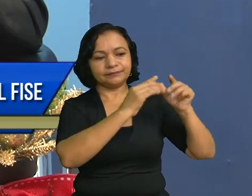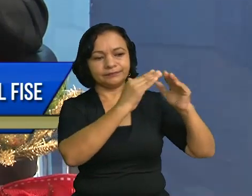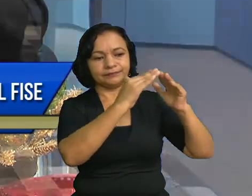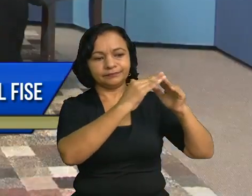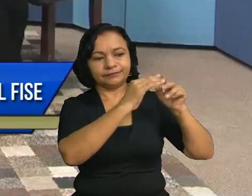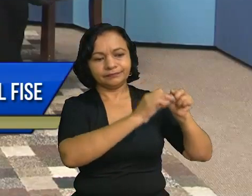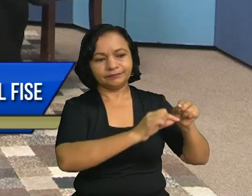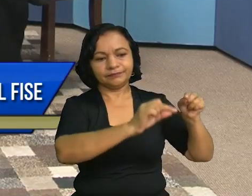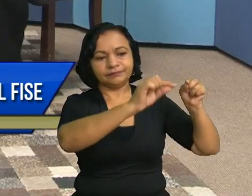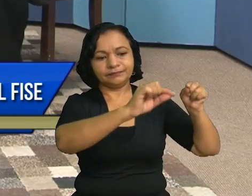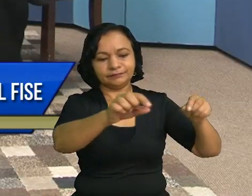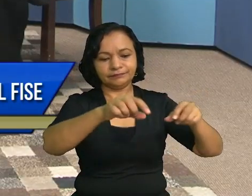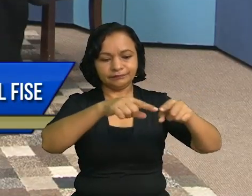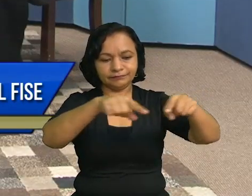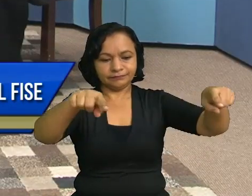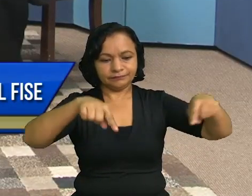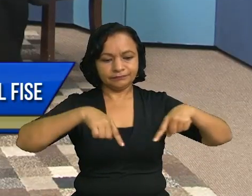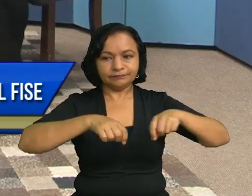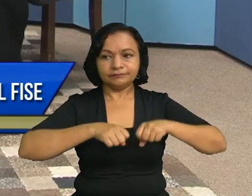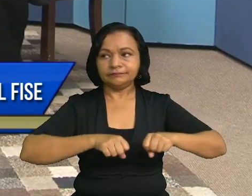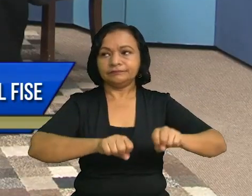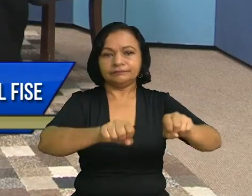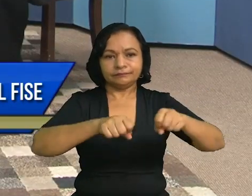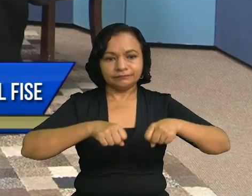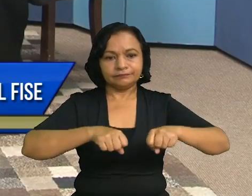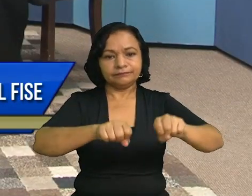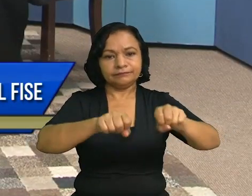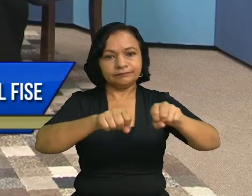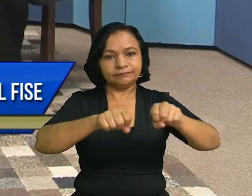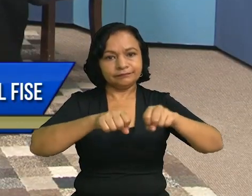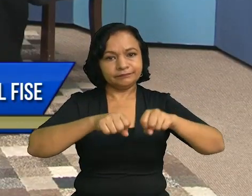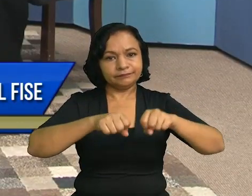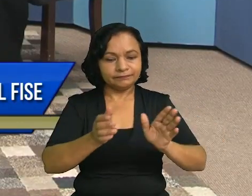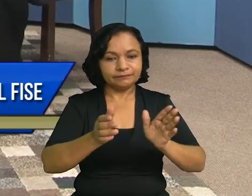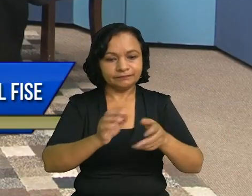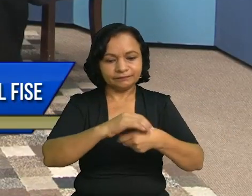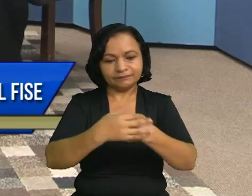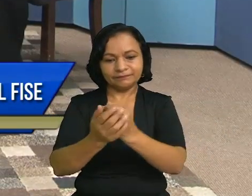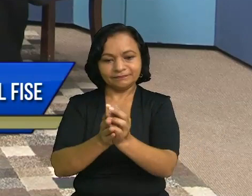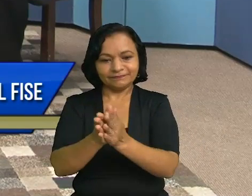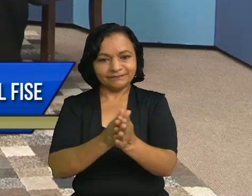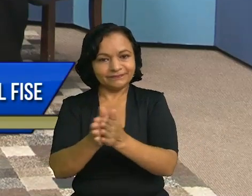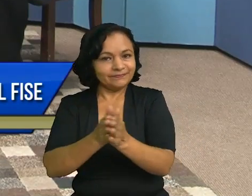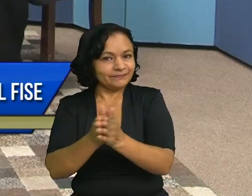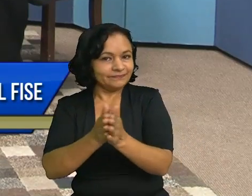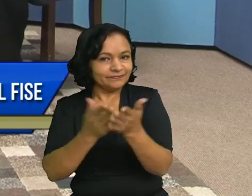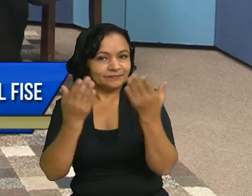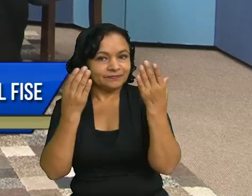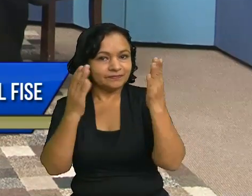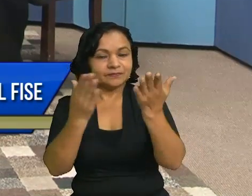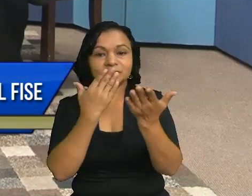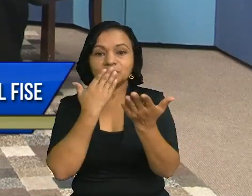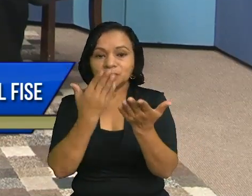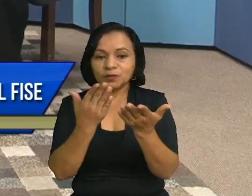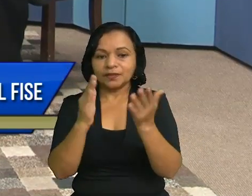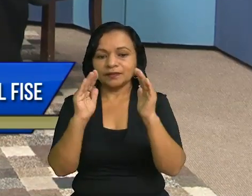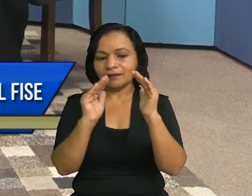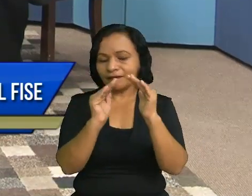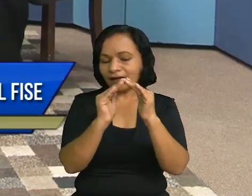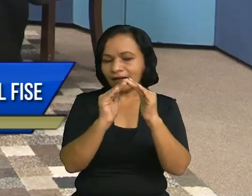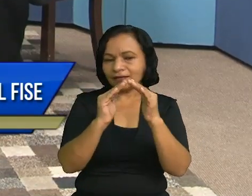lavadero además el lavamanos creamos las condiciones porque